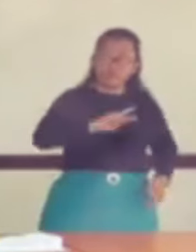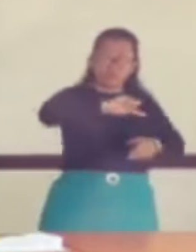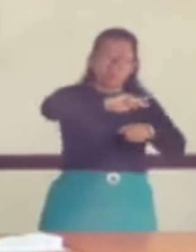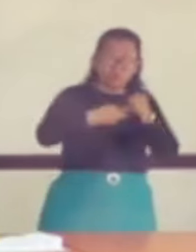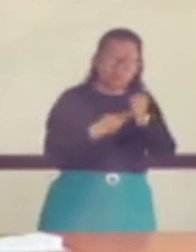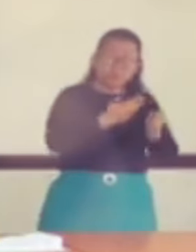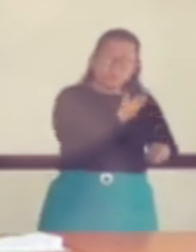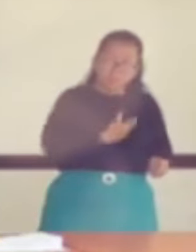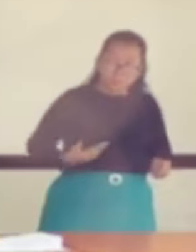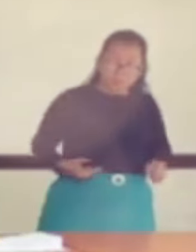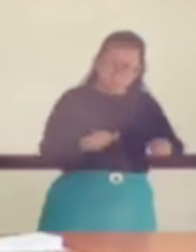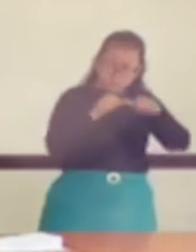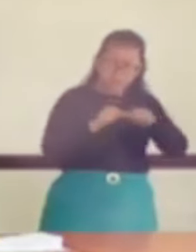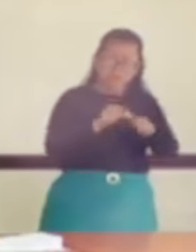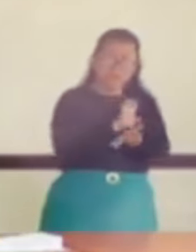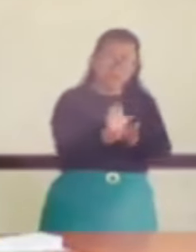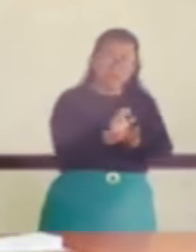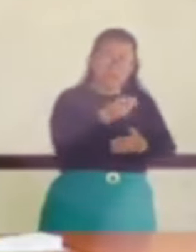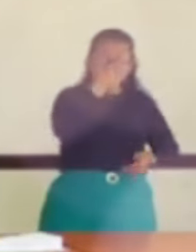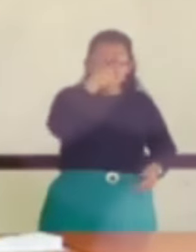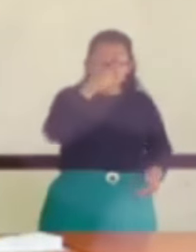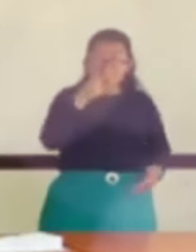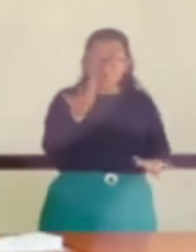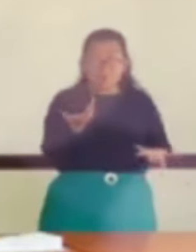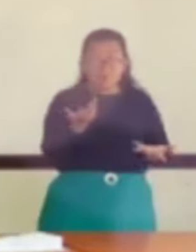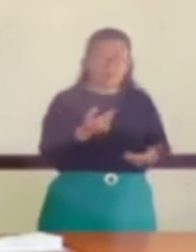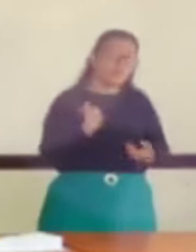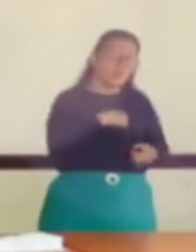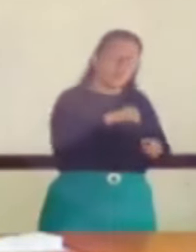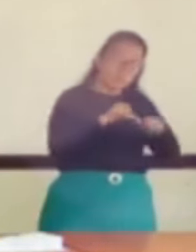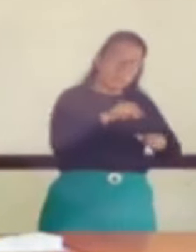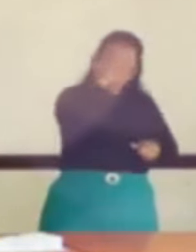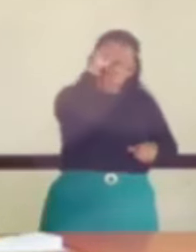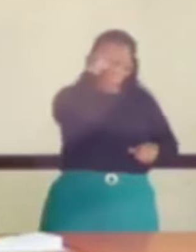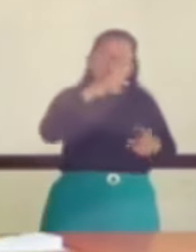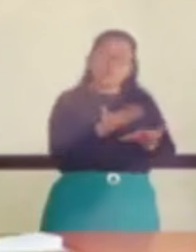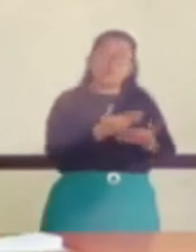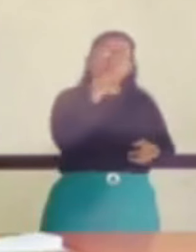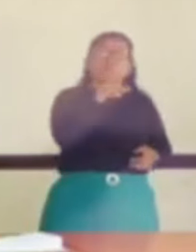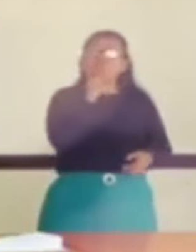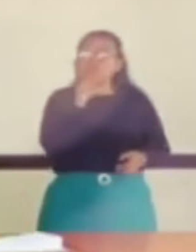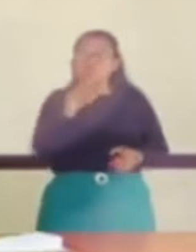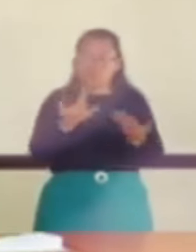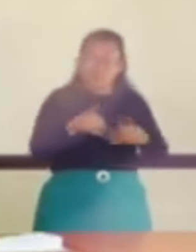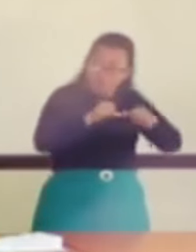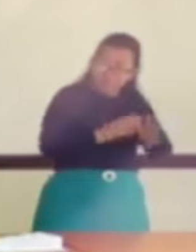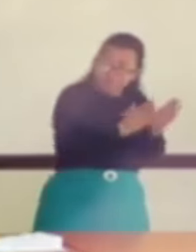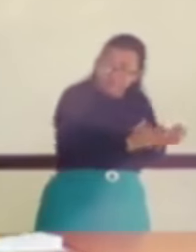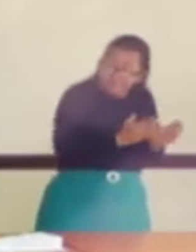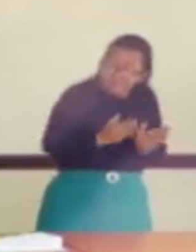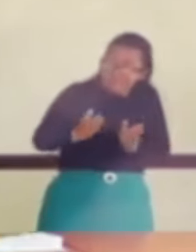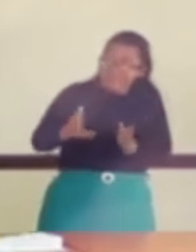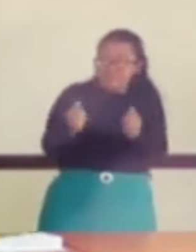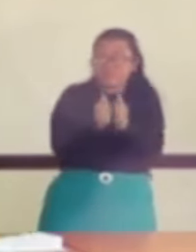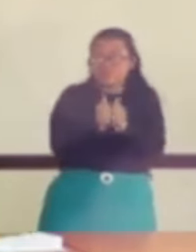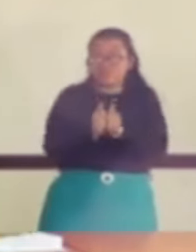la corrupción, y ese actuar muy pues proactivo en cuanto a estar denunciando y darle seguimiento a los casos,